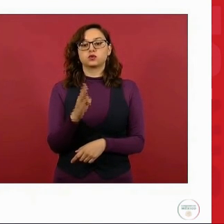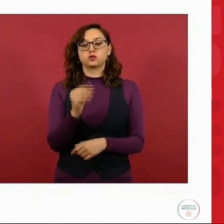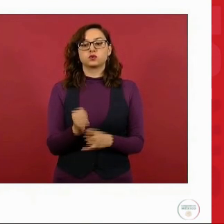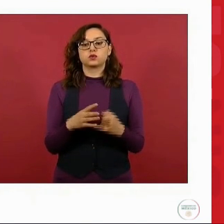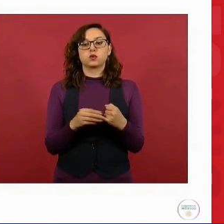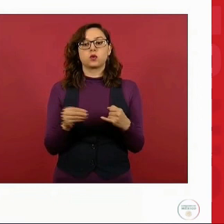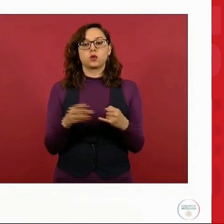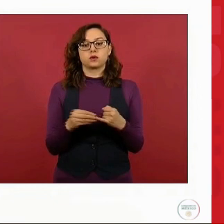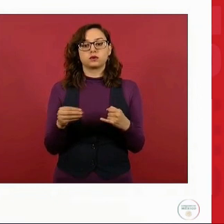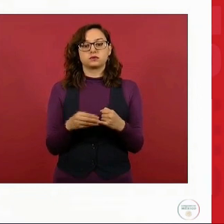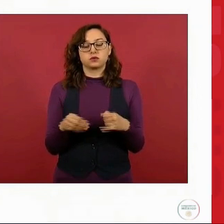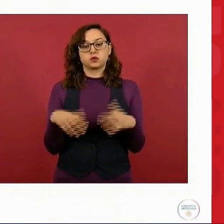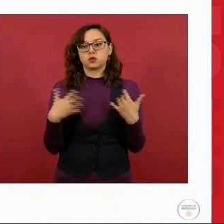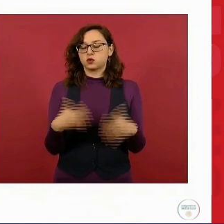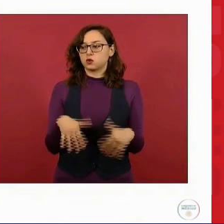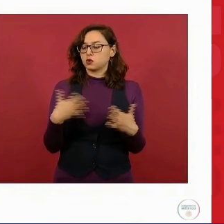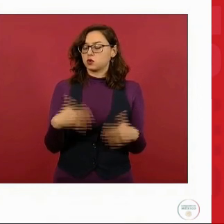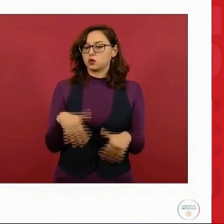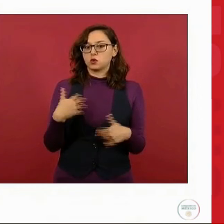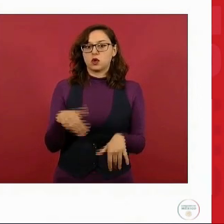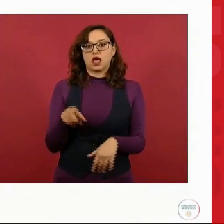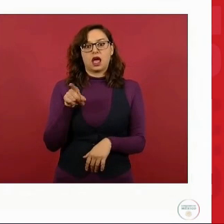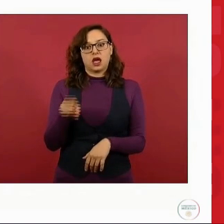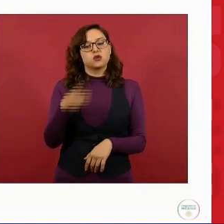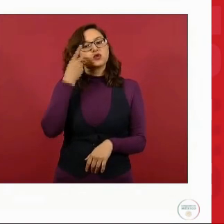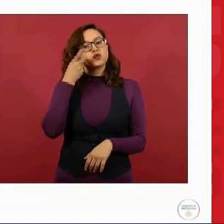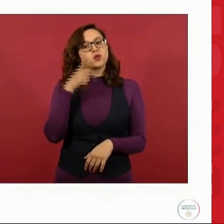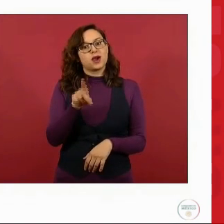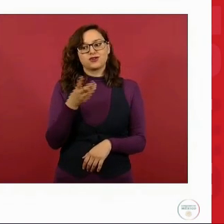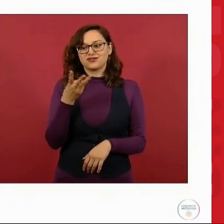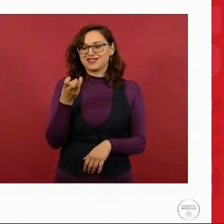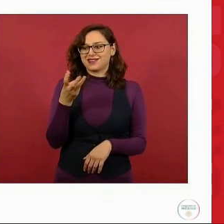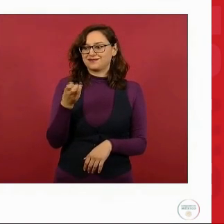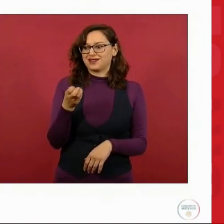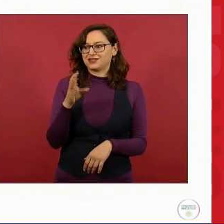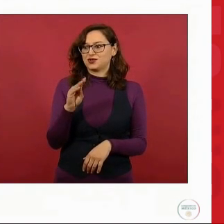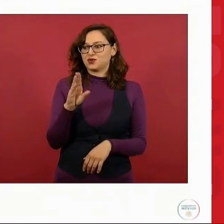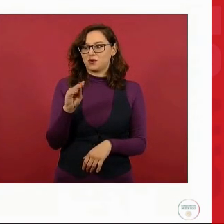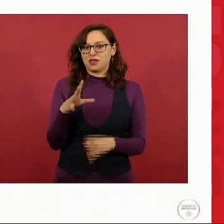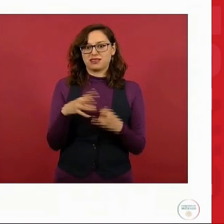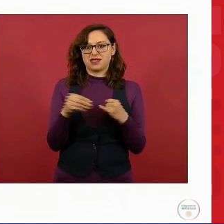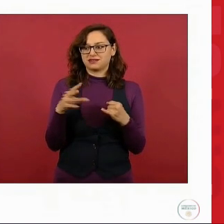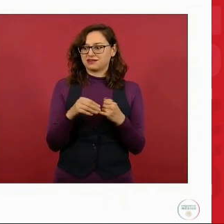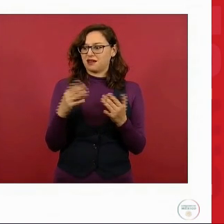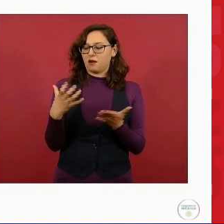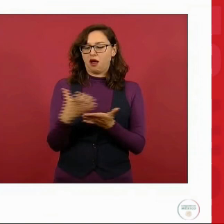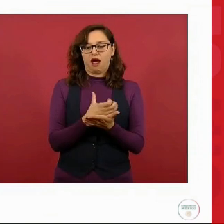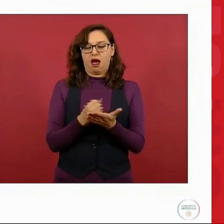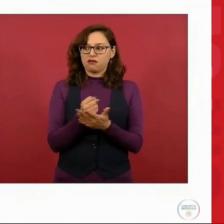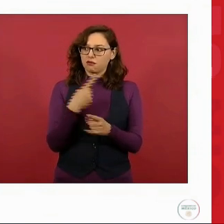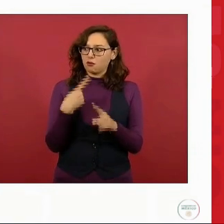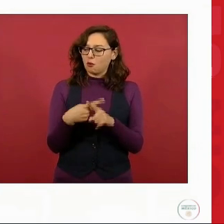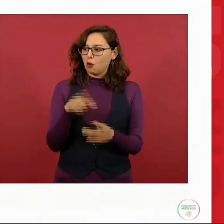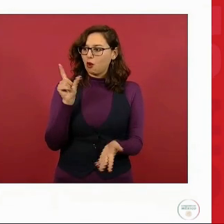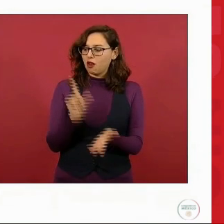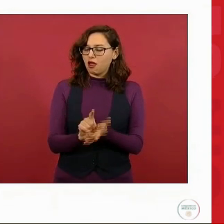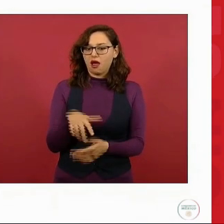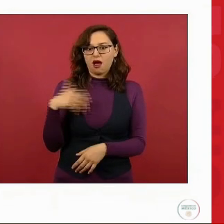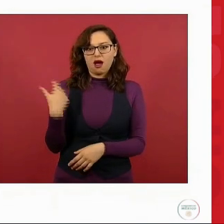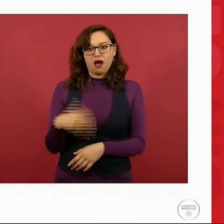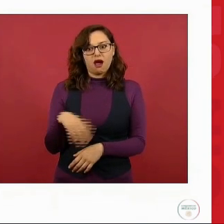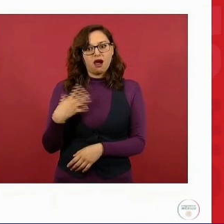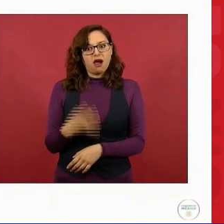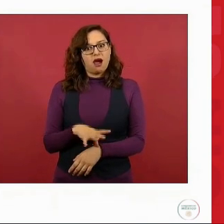se entiende, los angelitos le suben 3 pesos con 30 centavos. No le están perdiendo nada, seguro. Y